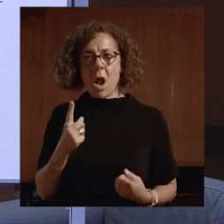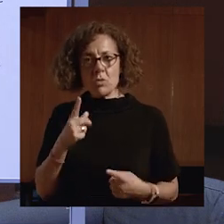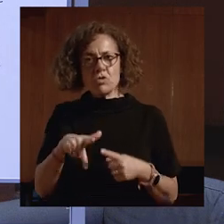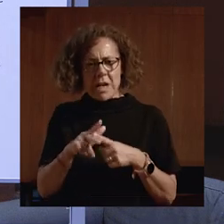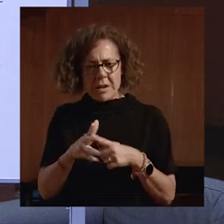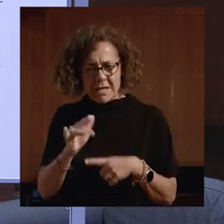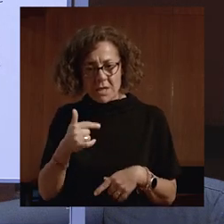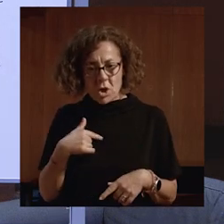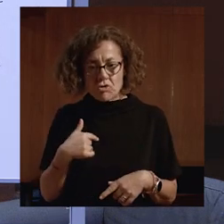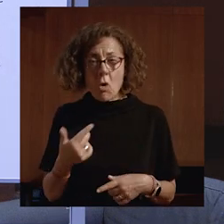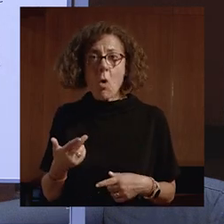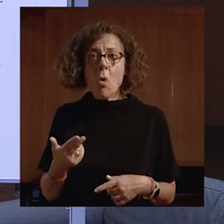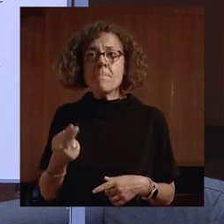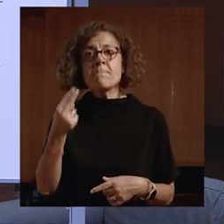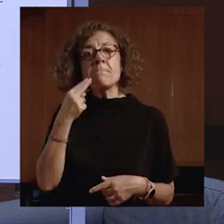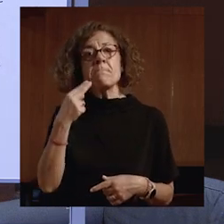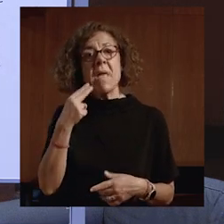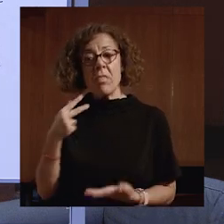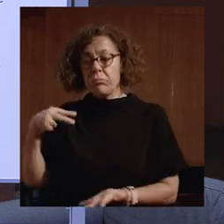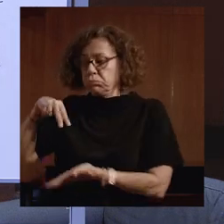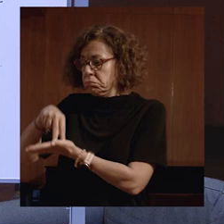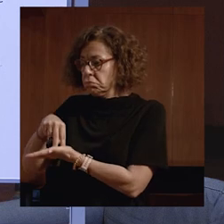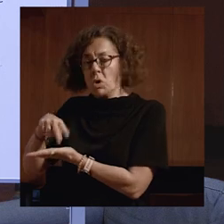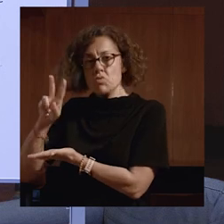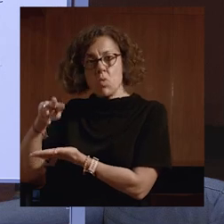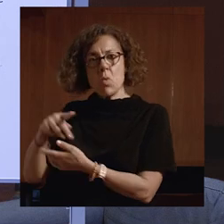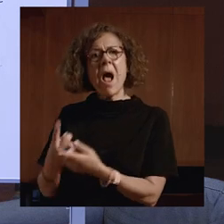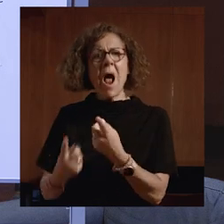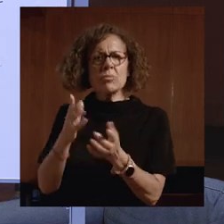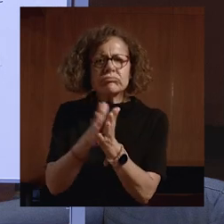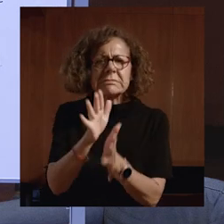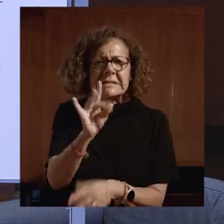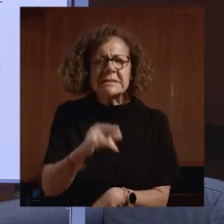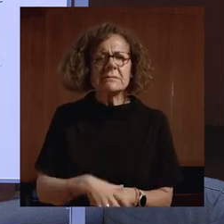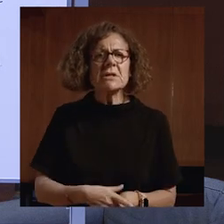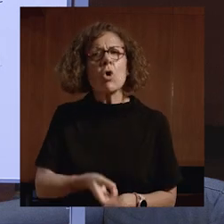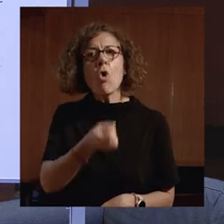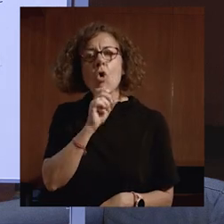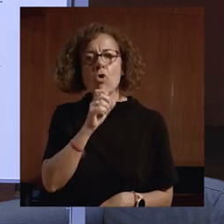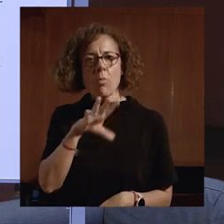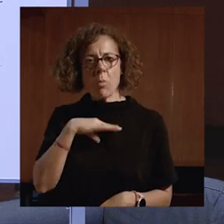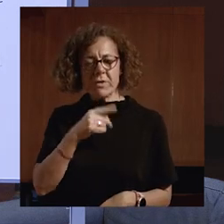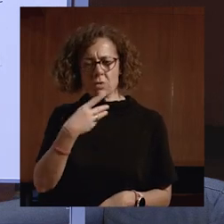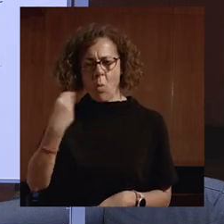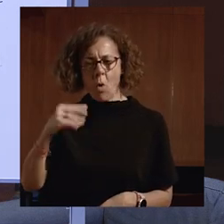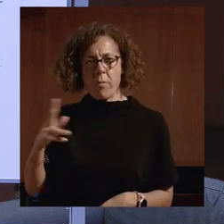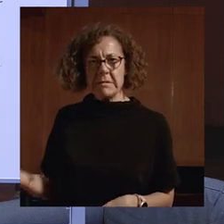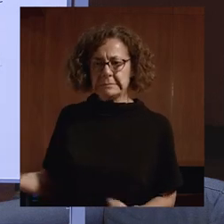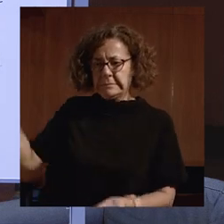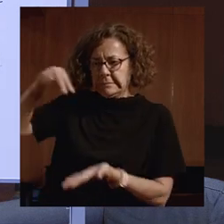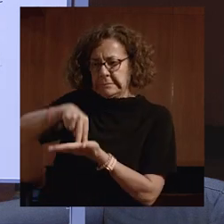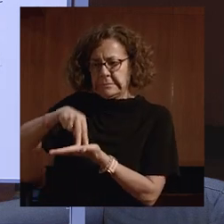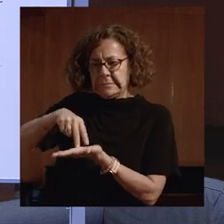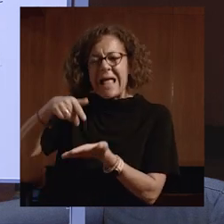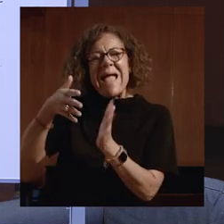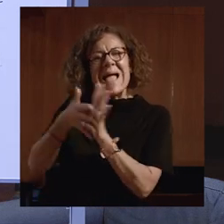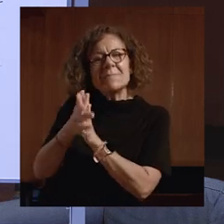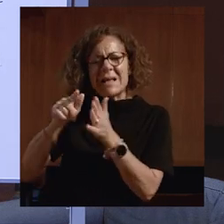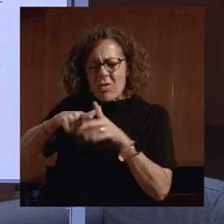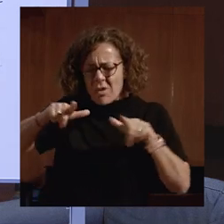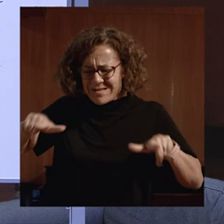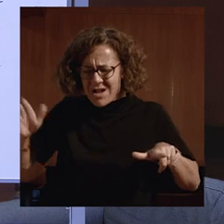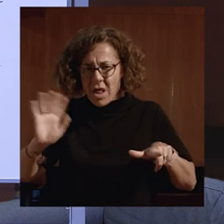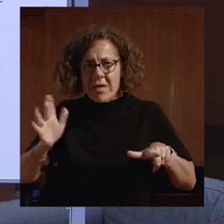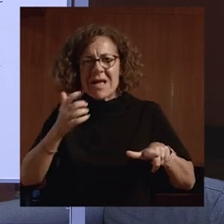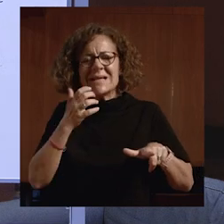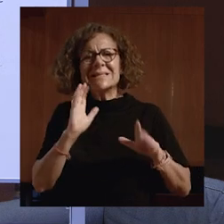Yo, gracias a Dios, nunca he tenido miedo escénico. Otros no. ¿Cómo es eso de soltar a un chaval en un escenario sin haberle explicado qué es un escenario? Sin haber hecho